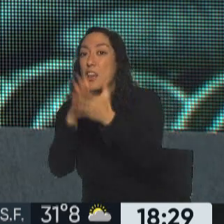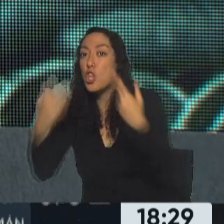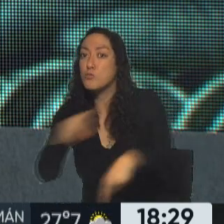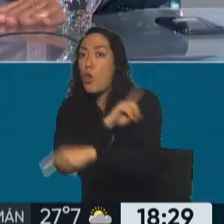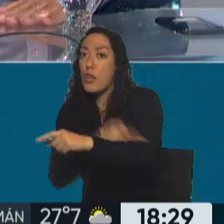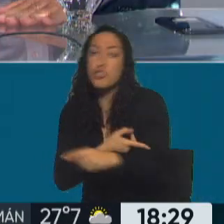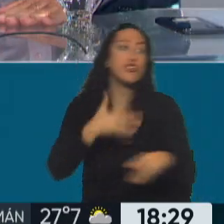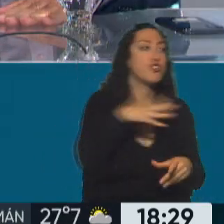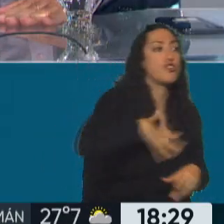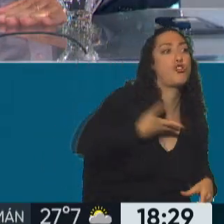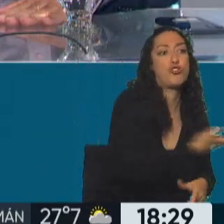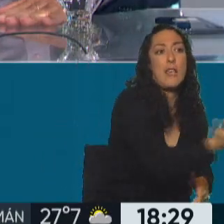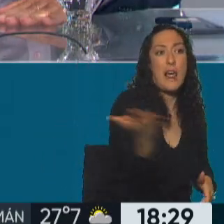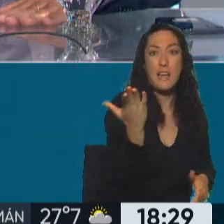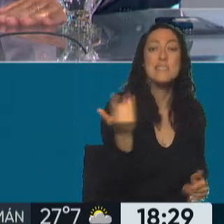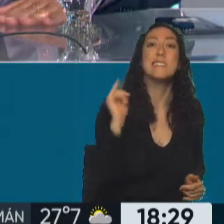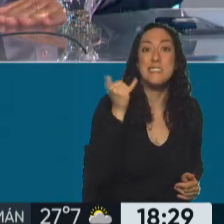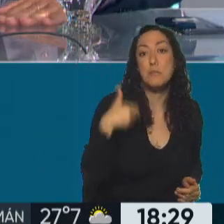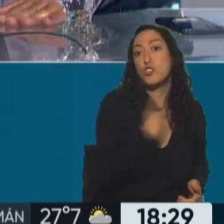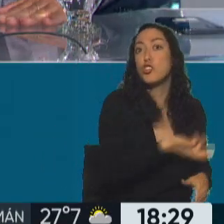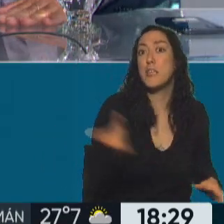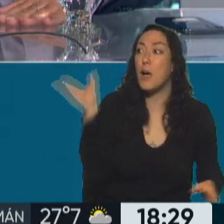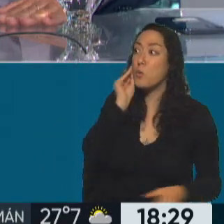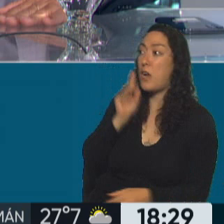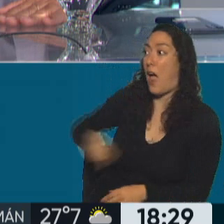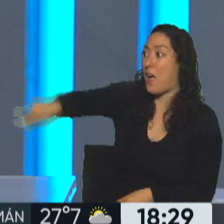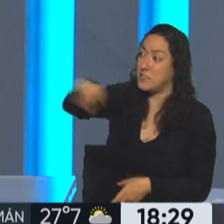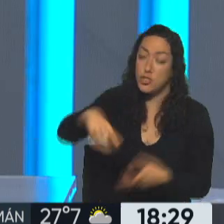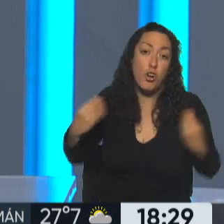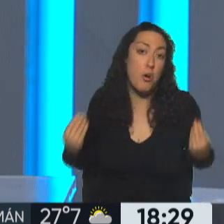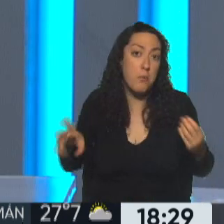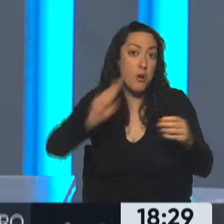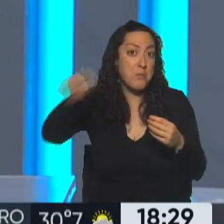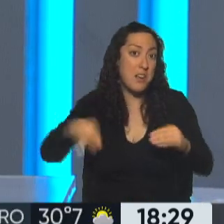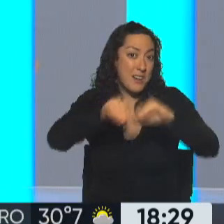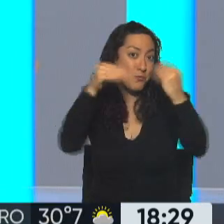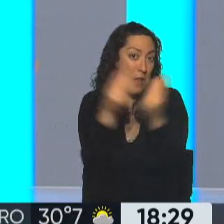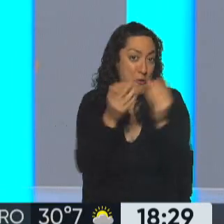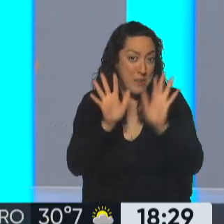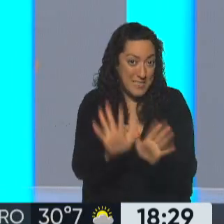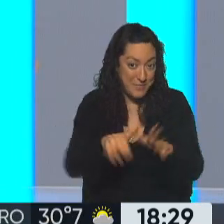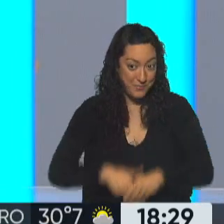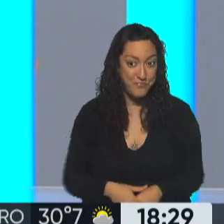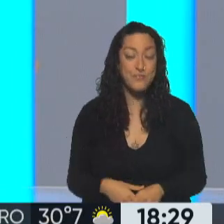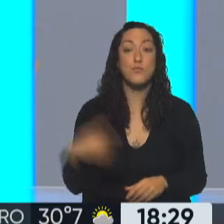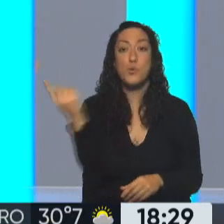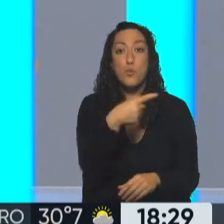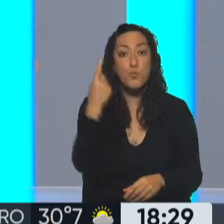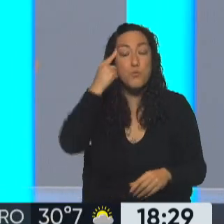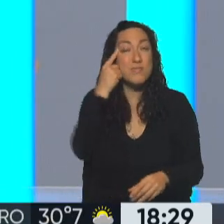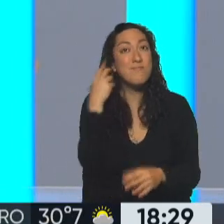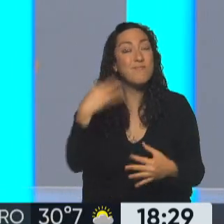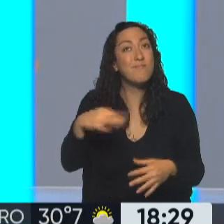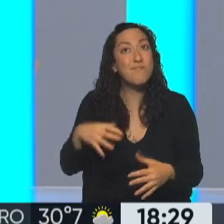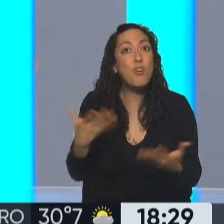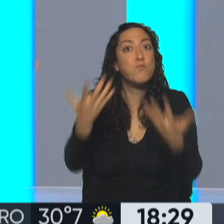No, pero es la sociedad que los escucha y que después también sale a criticar si no Después hubiéramos tenido... actúa en consecuencia. Actúa en consecuencia, vos fíjate que tenemos que trabajar.